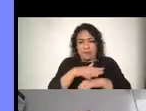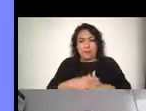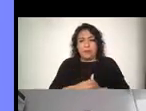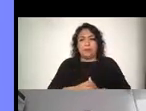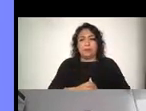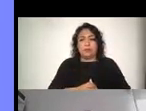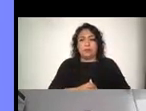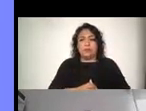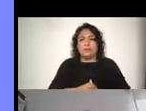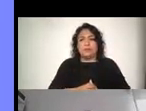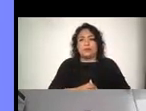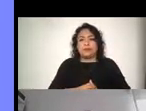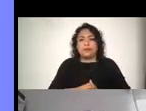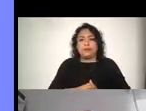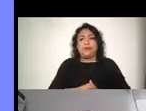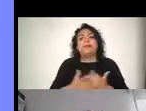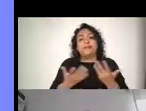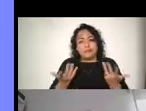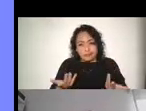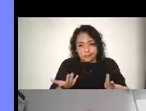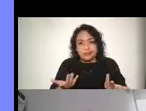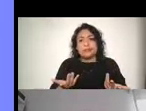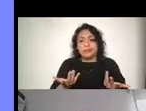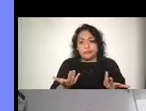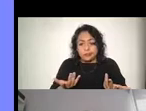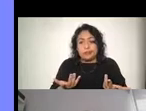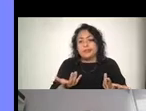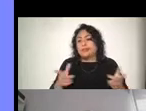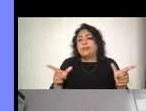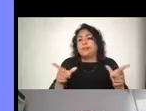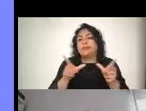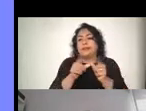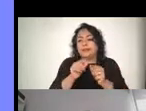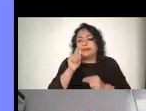reforma lo que significa es, en resumen, esto,